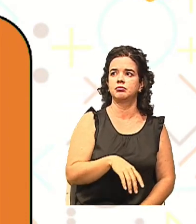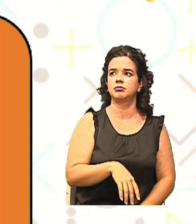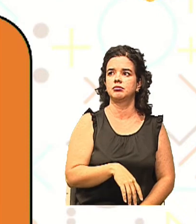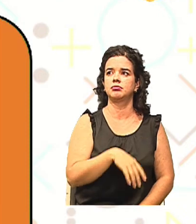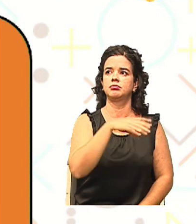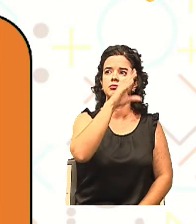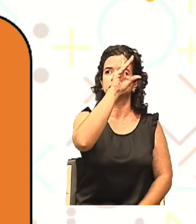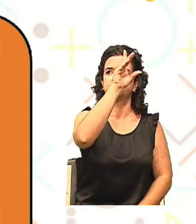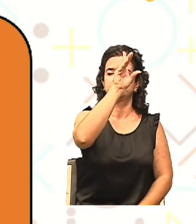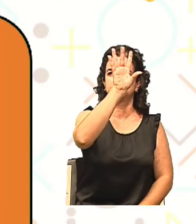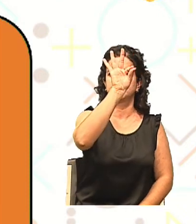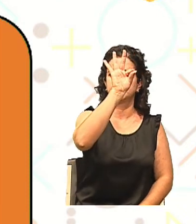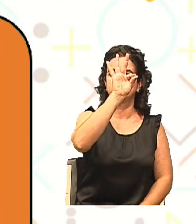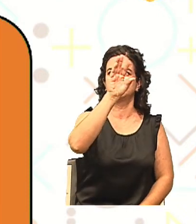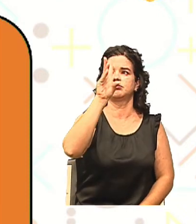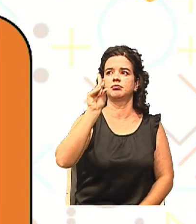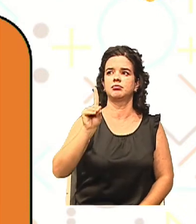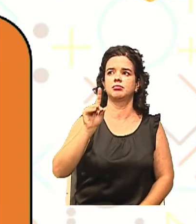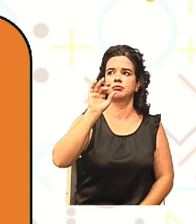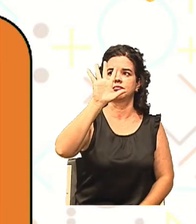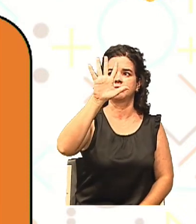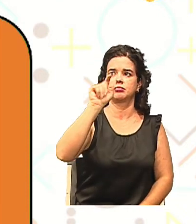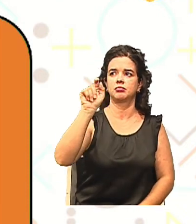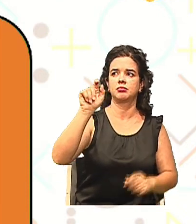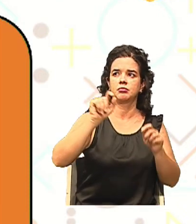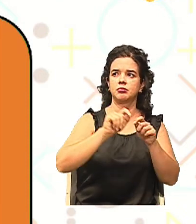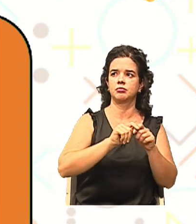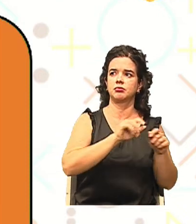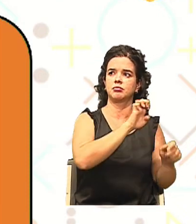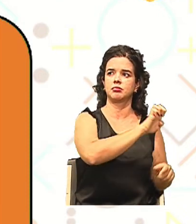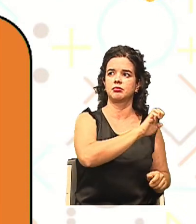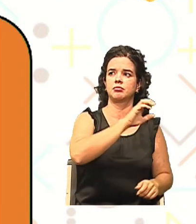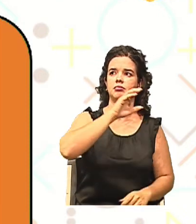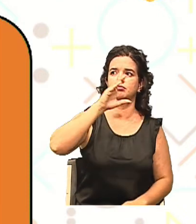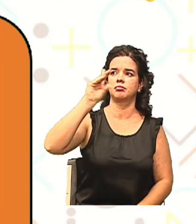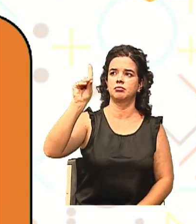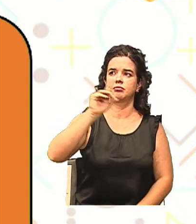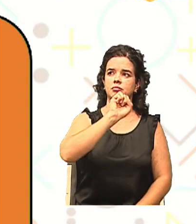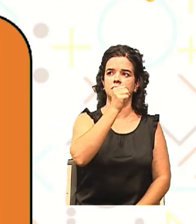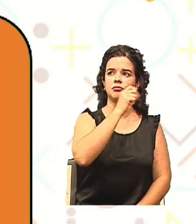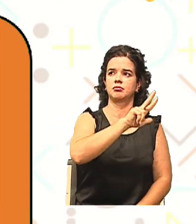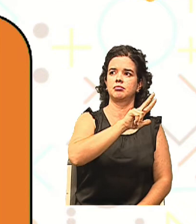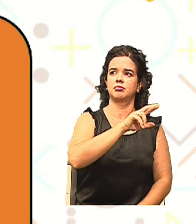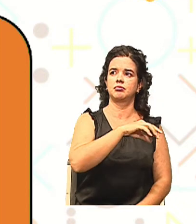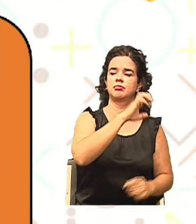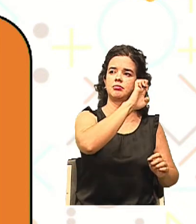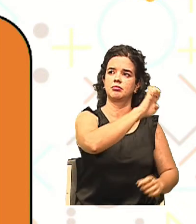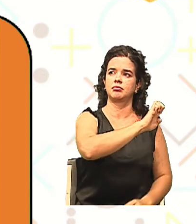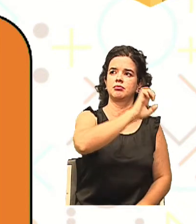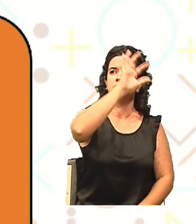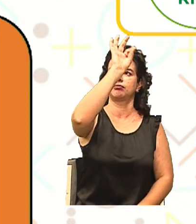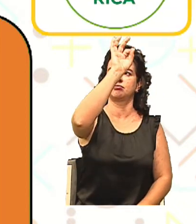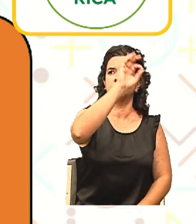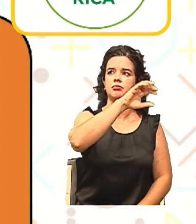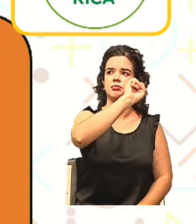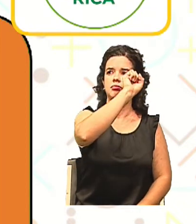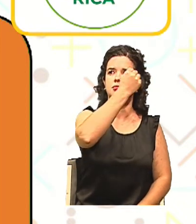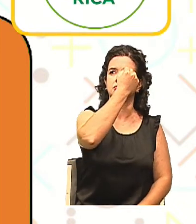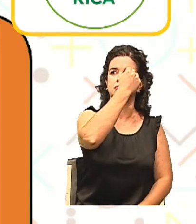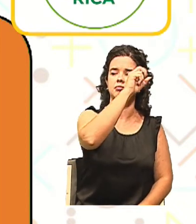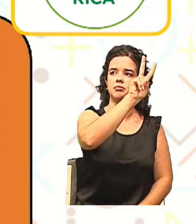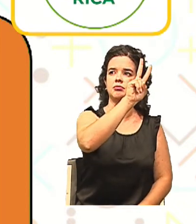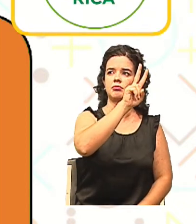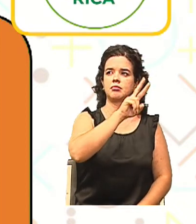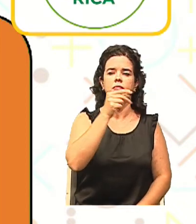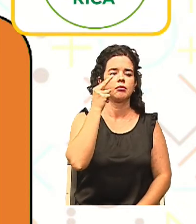mide 5 y el ED mide 13. ¿Puedes distinguir cuál es el lado más grande, de